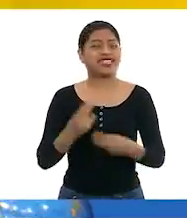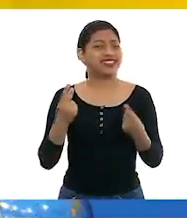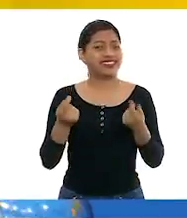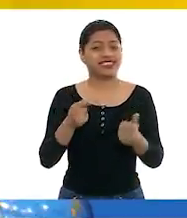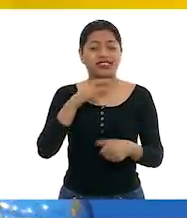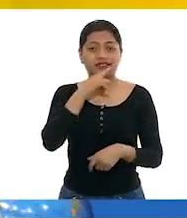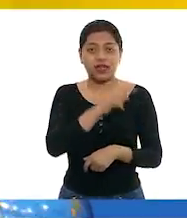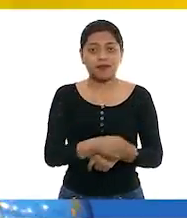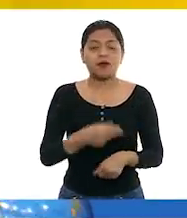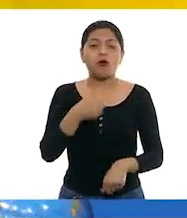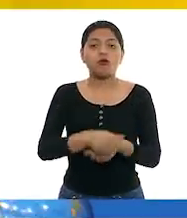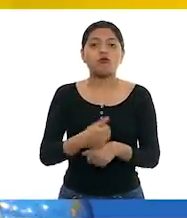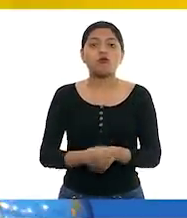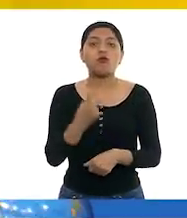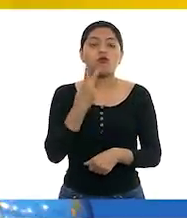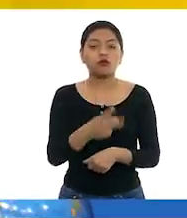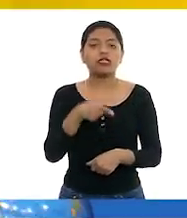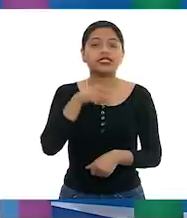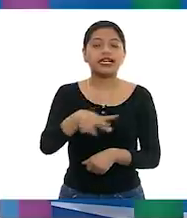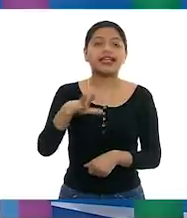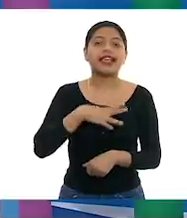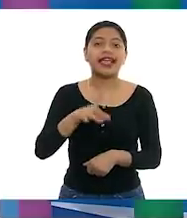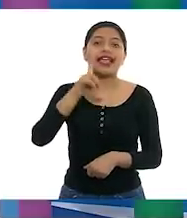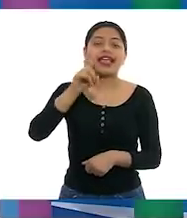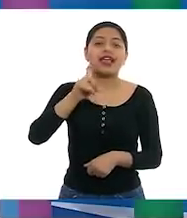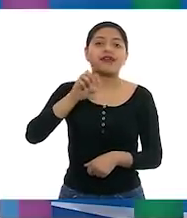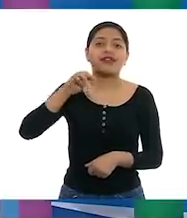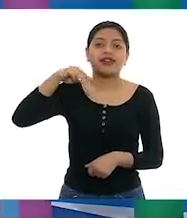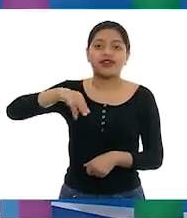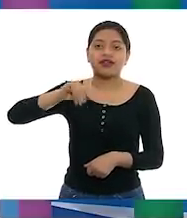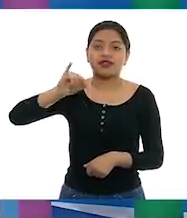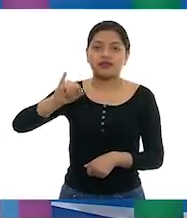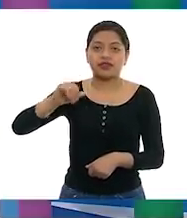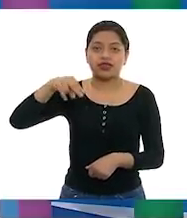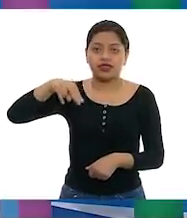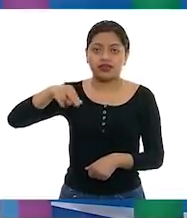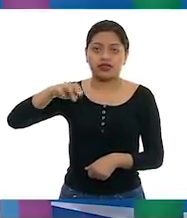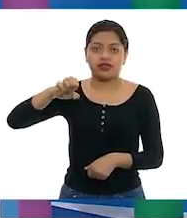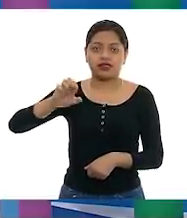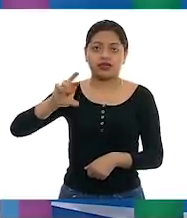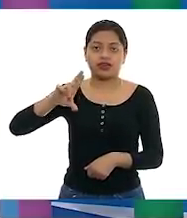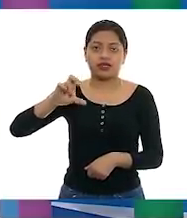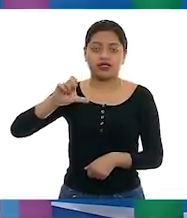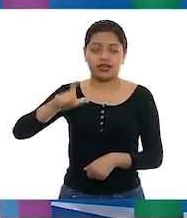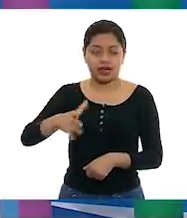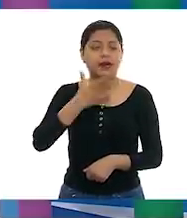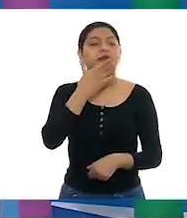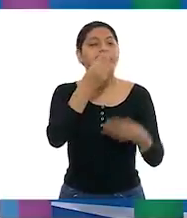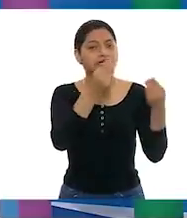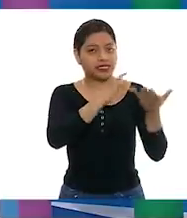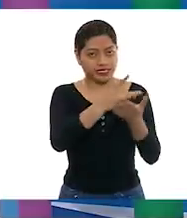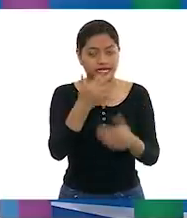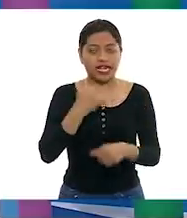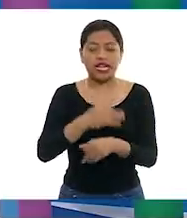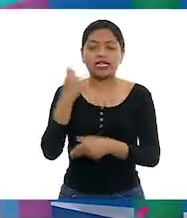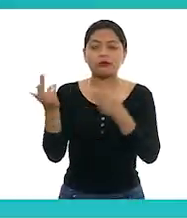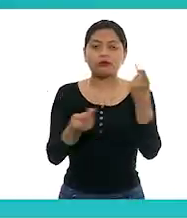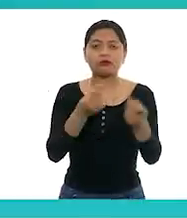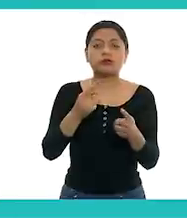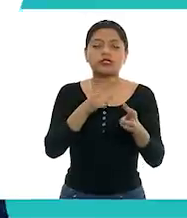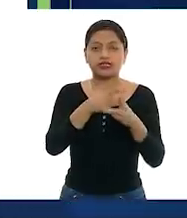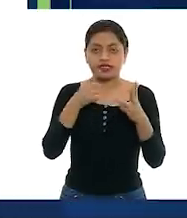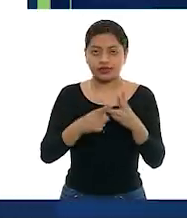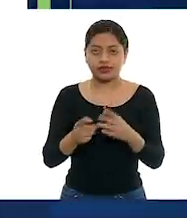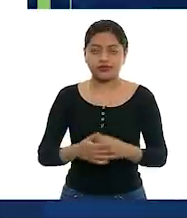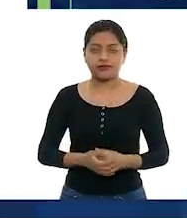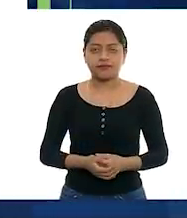que tenía agua mineral. Muy bien, Juan Carlos, muchas gracias. Ahora vamos a contestar otras 3 preguntas. Dime,